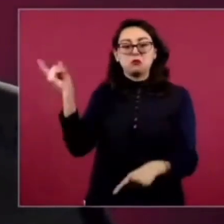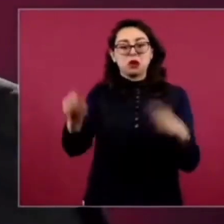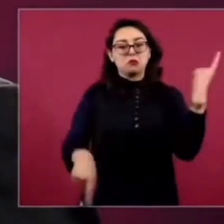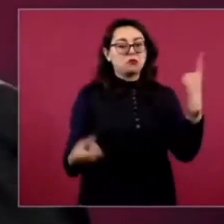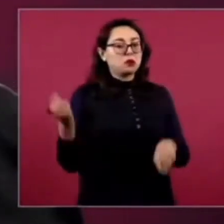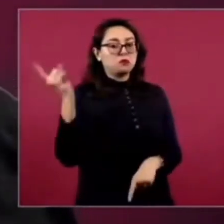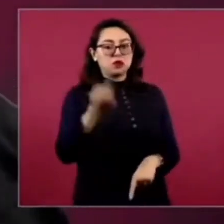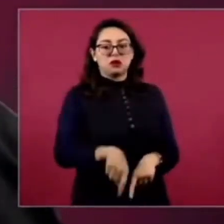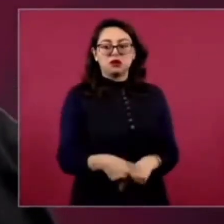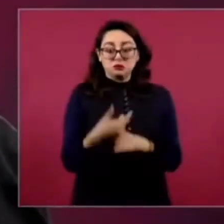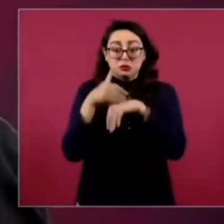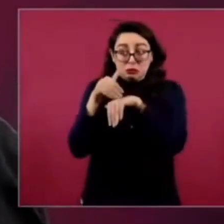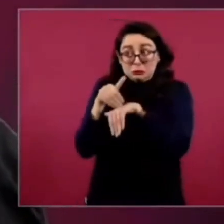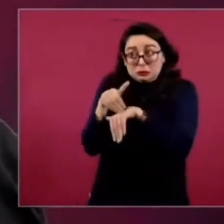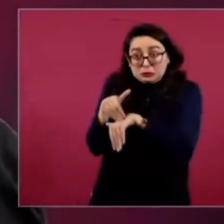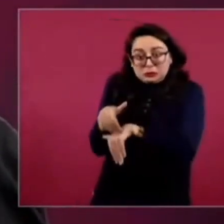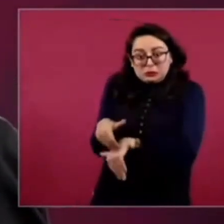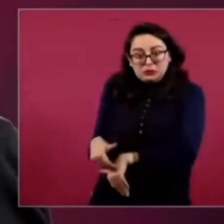Pero